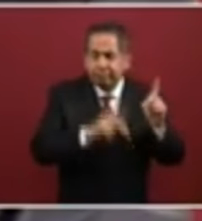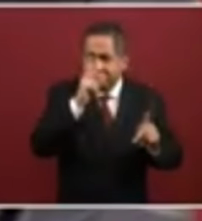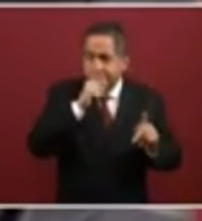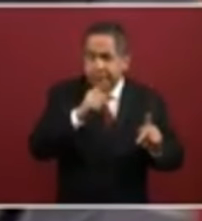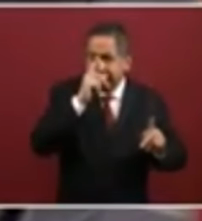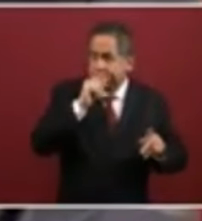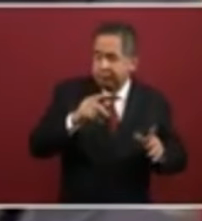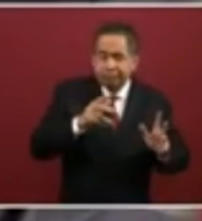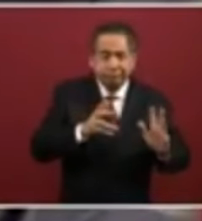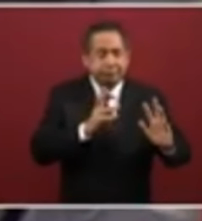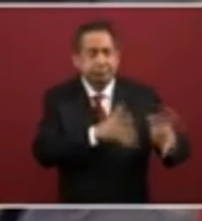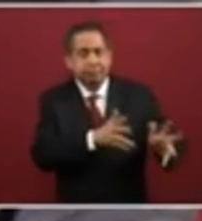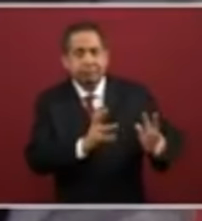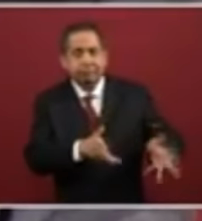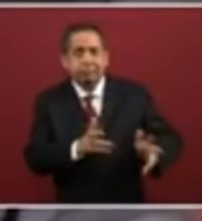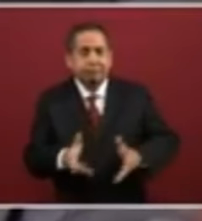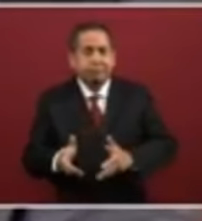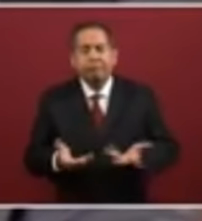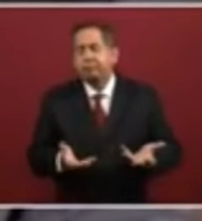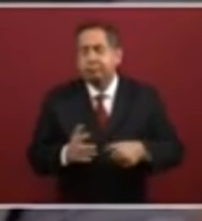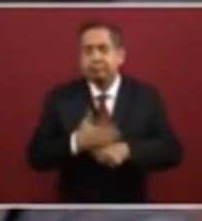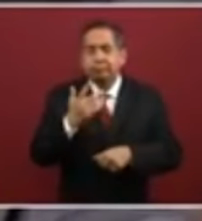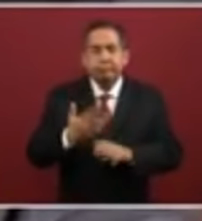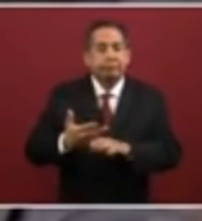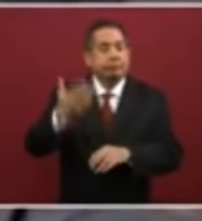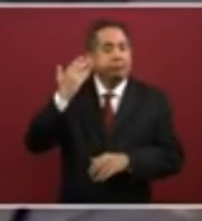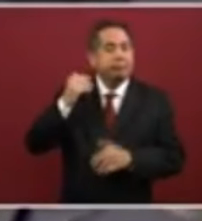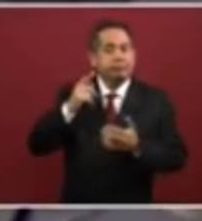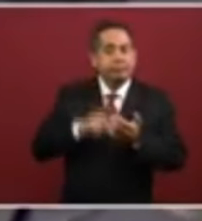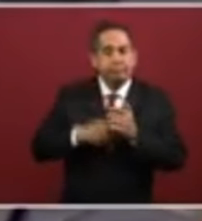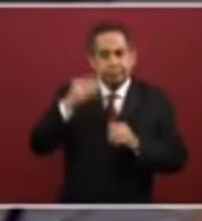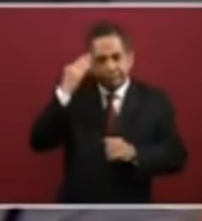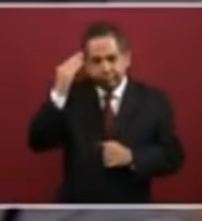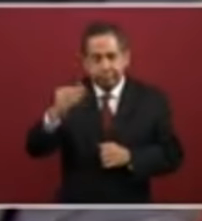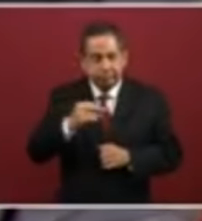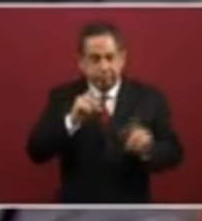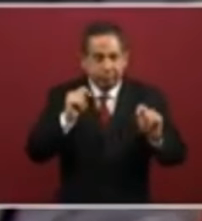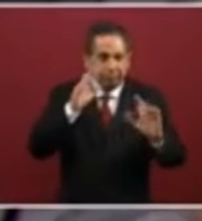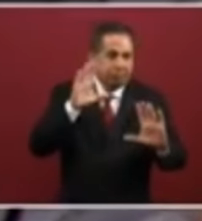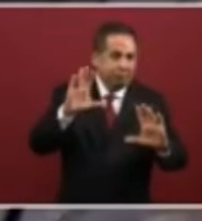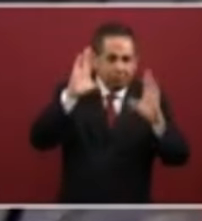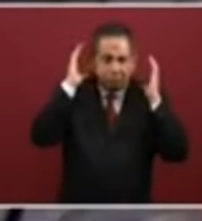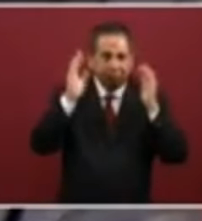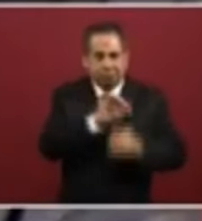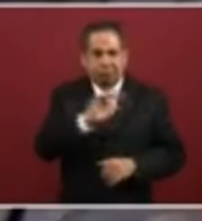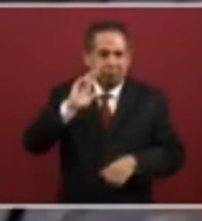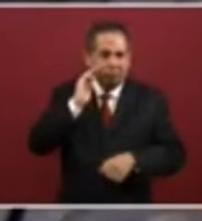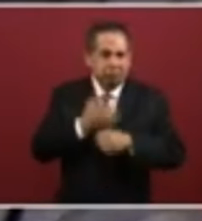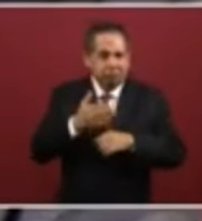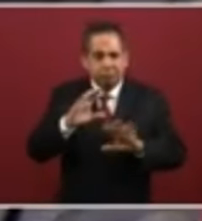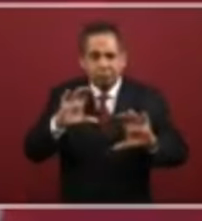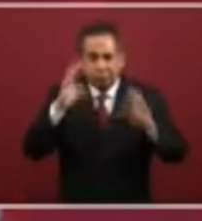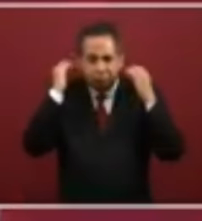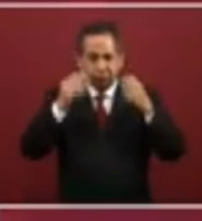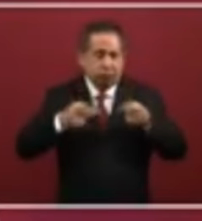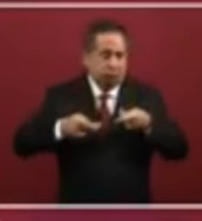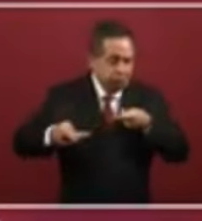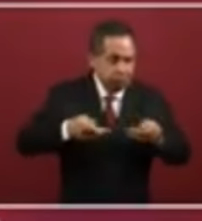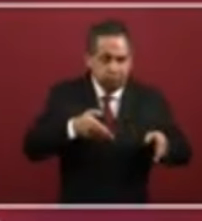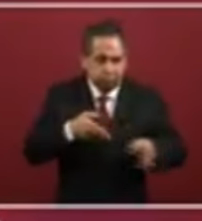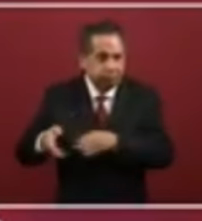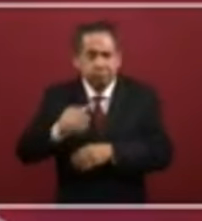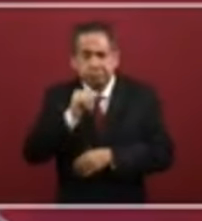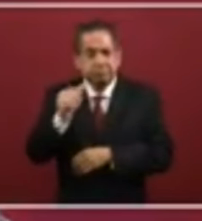paradas, porque se iniciaron de manera irresponsable,